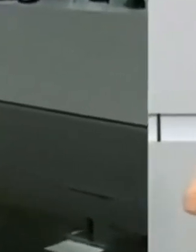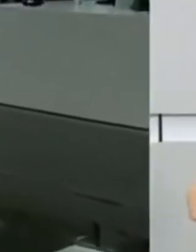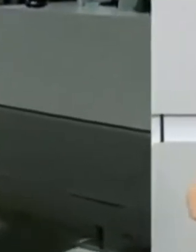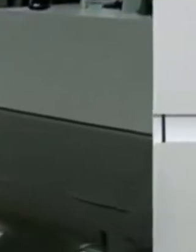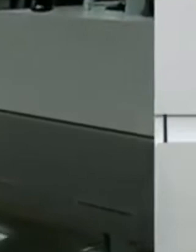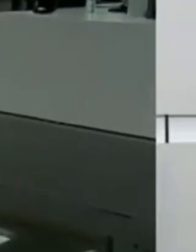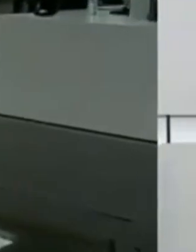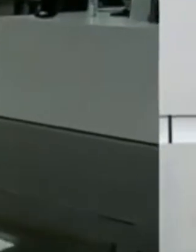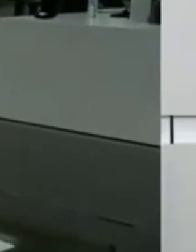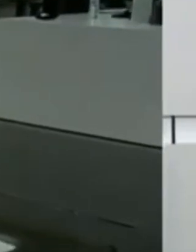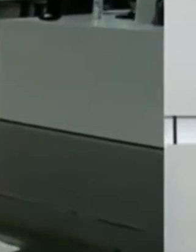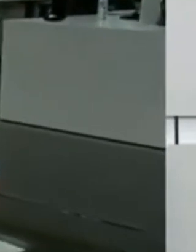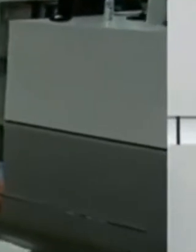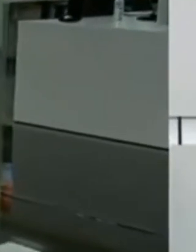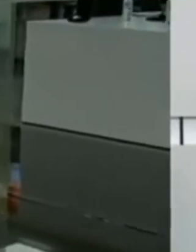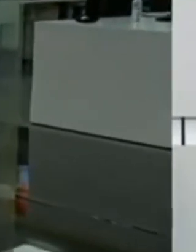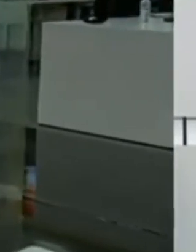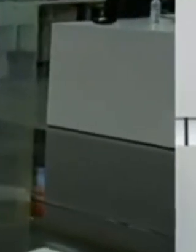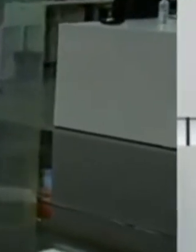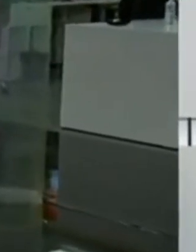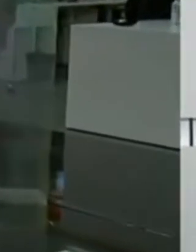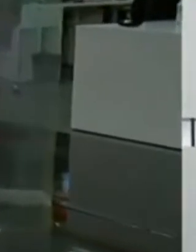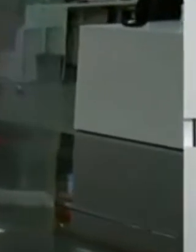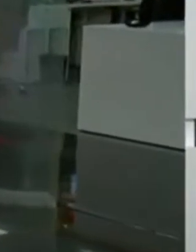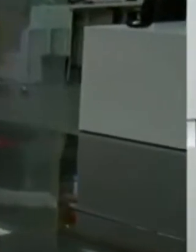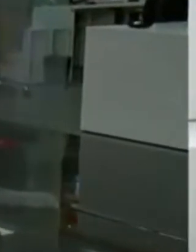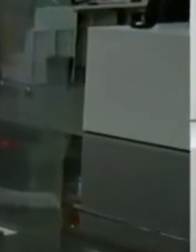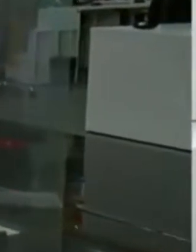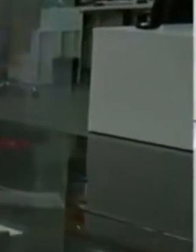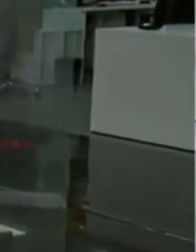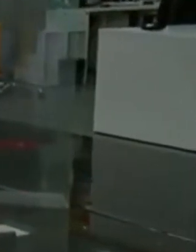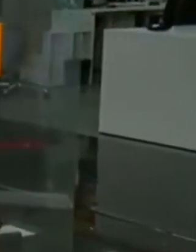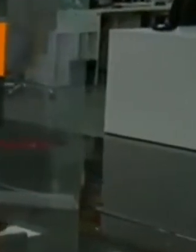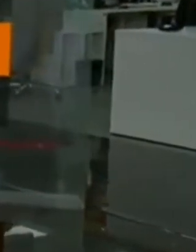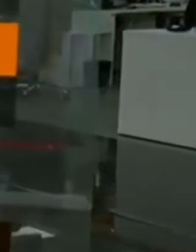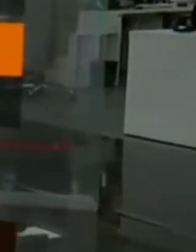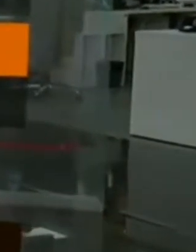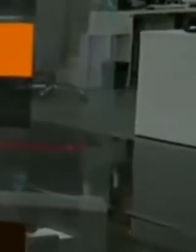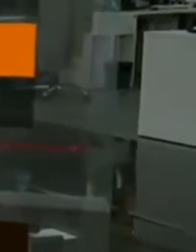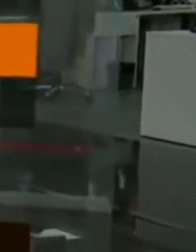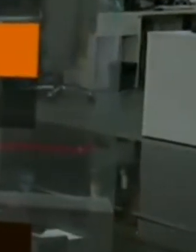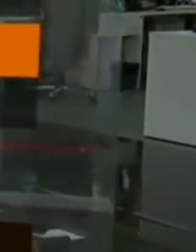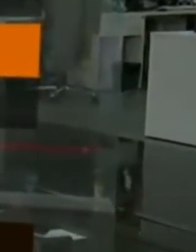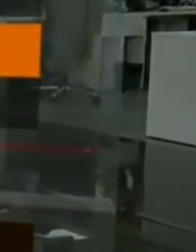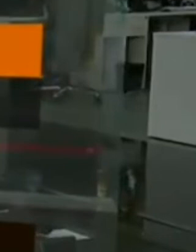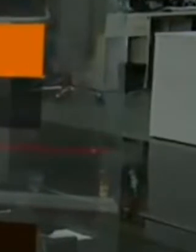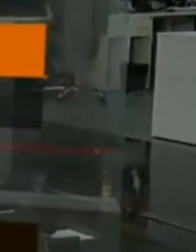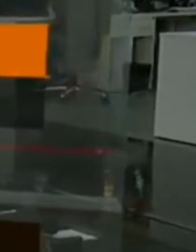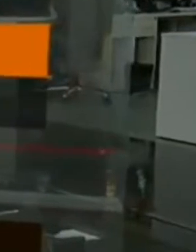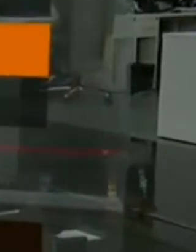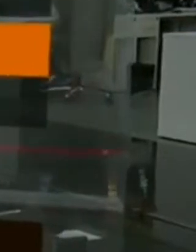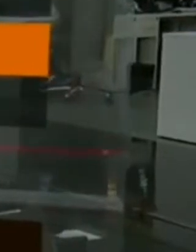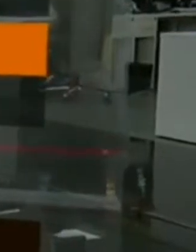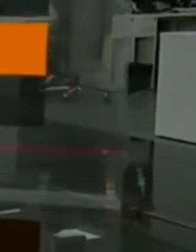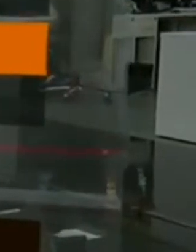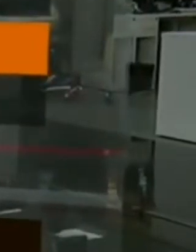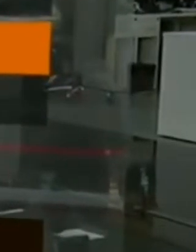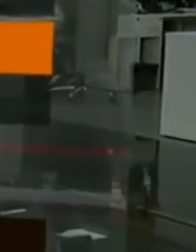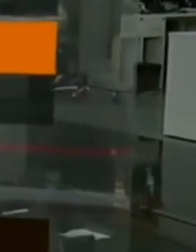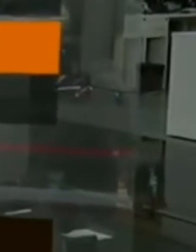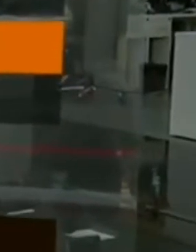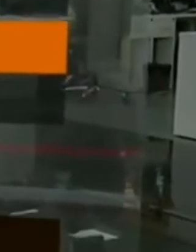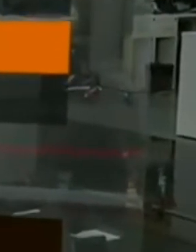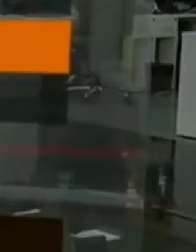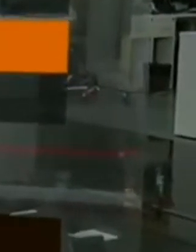están vacunados con la pauta completa prácticamente el 100% de los mayores de 70 años, el 37% de los mayores de